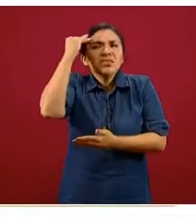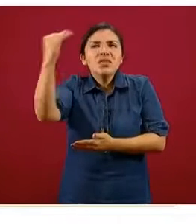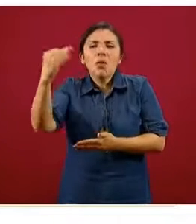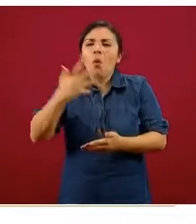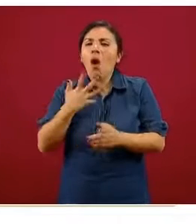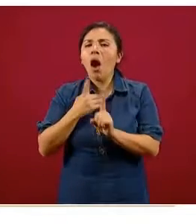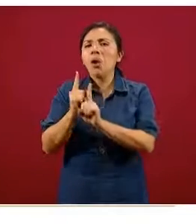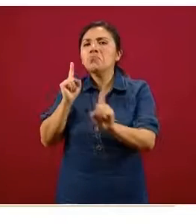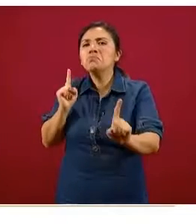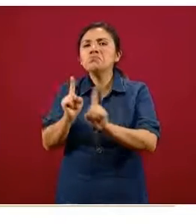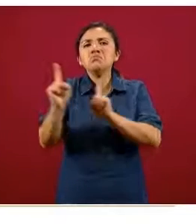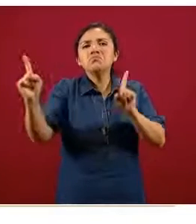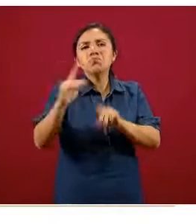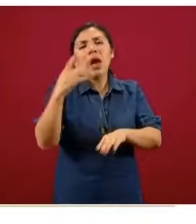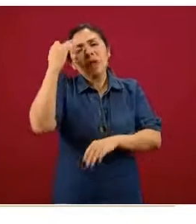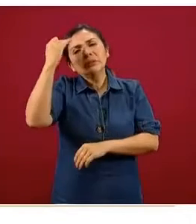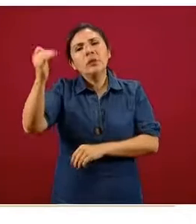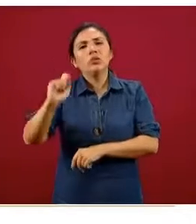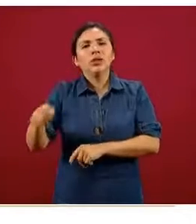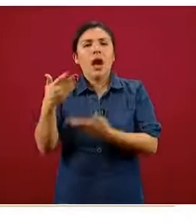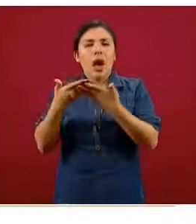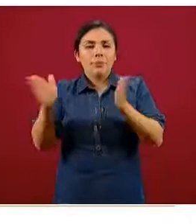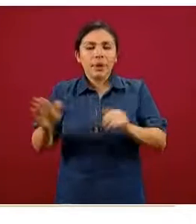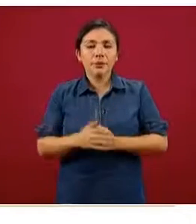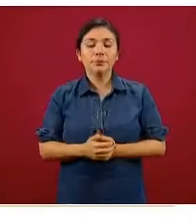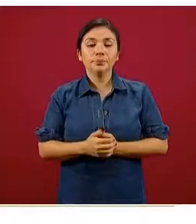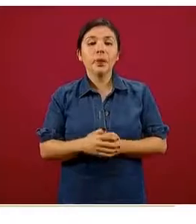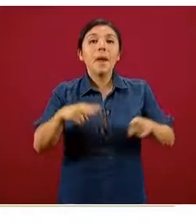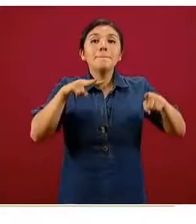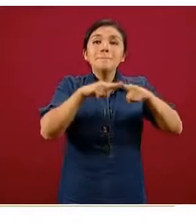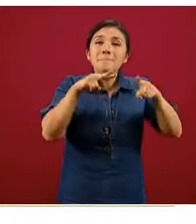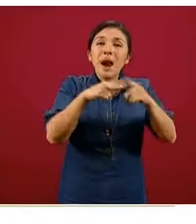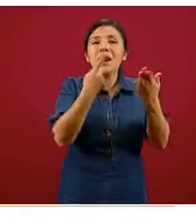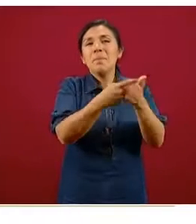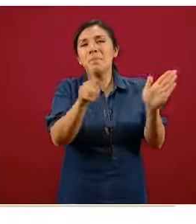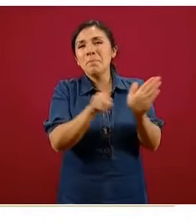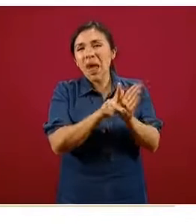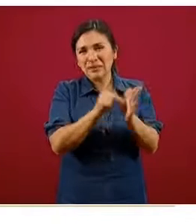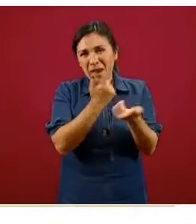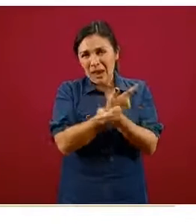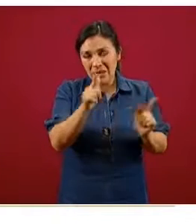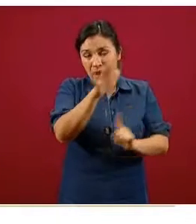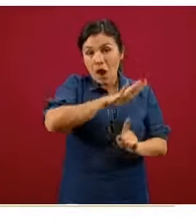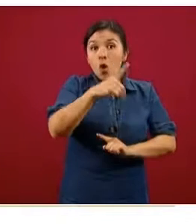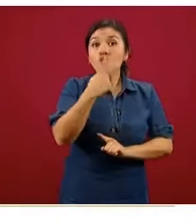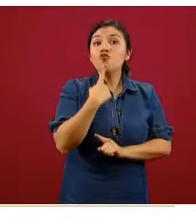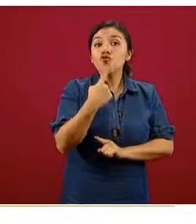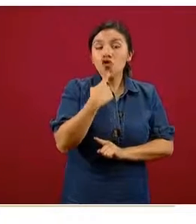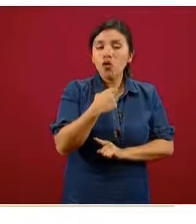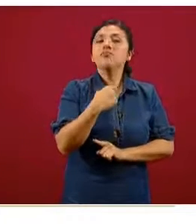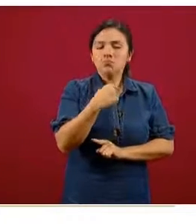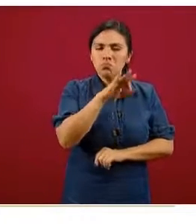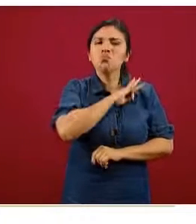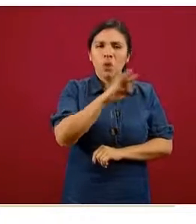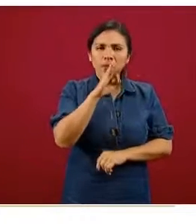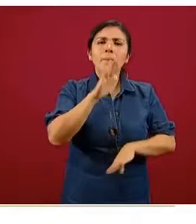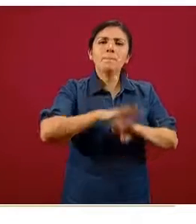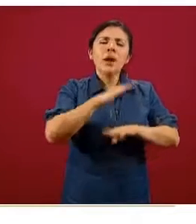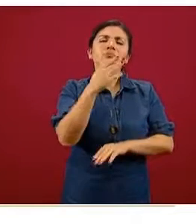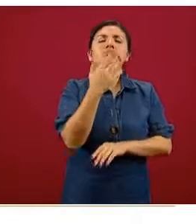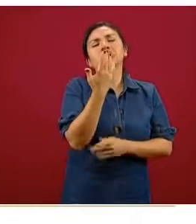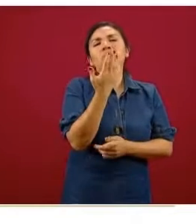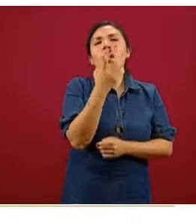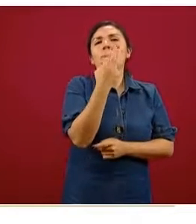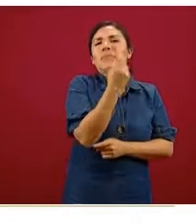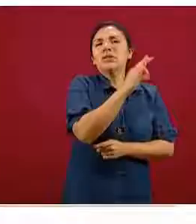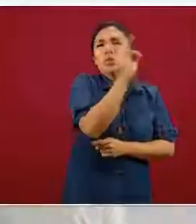durante el periodo en el que están abiertos. En el caso de parques, plazas públicas, ya en el rojo se permitió un aforo del 25%,